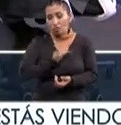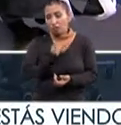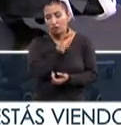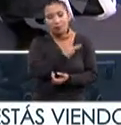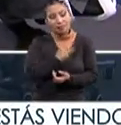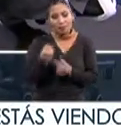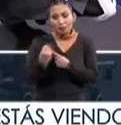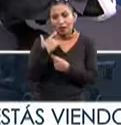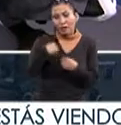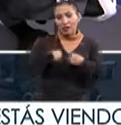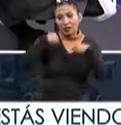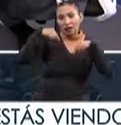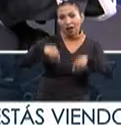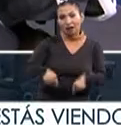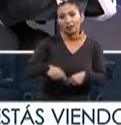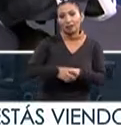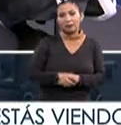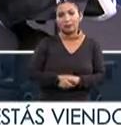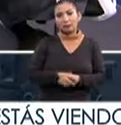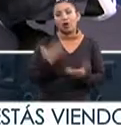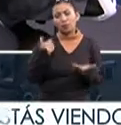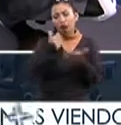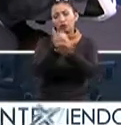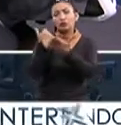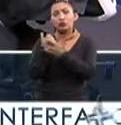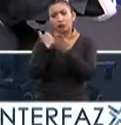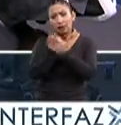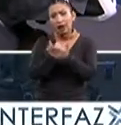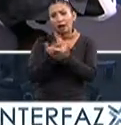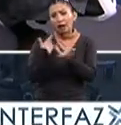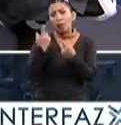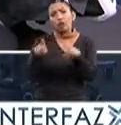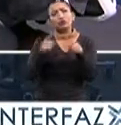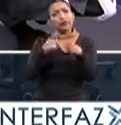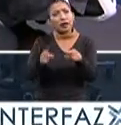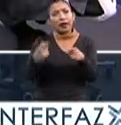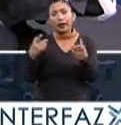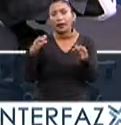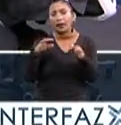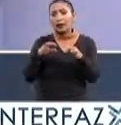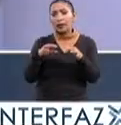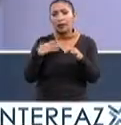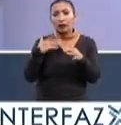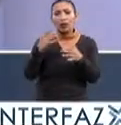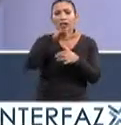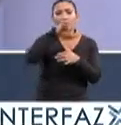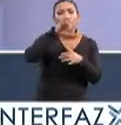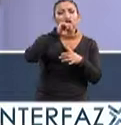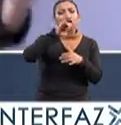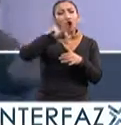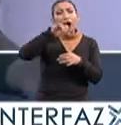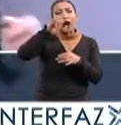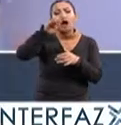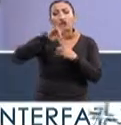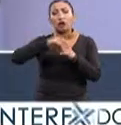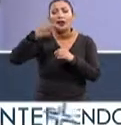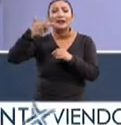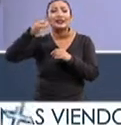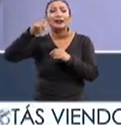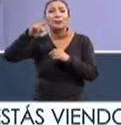nutre mucho vivir aquí. Y colaborar con, si sea música tradicional, aprender algo de son jarocho, hasta el hip